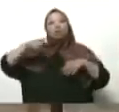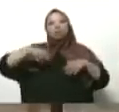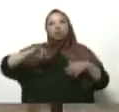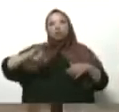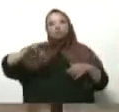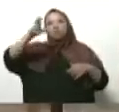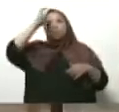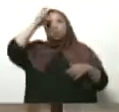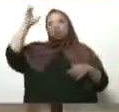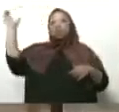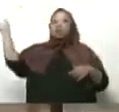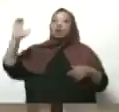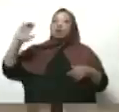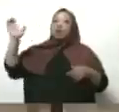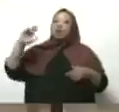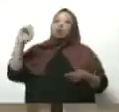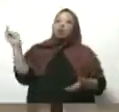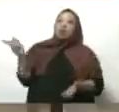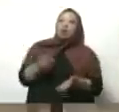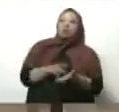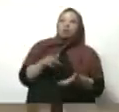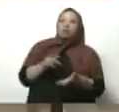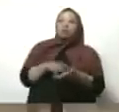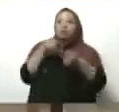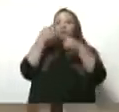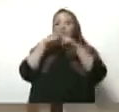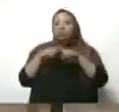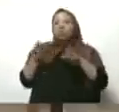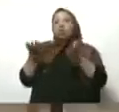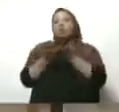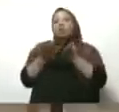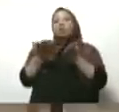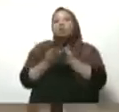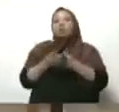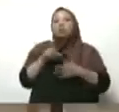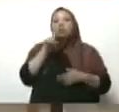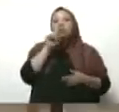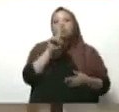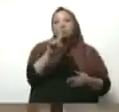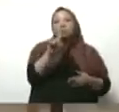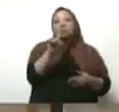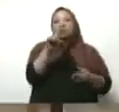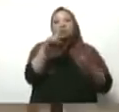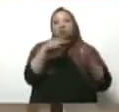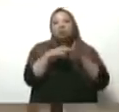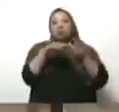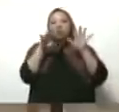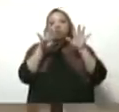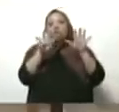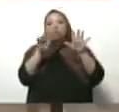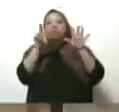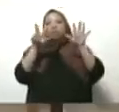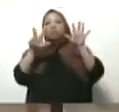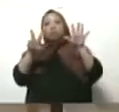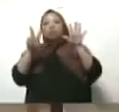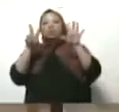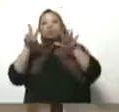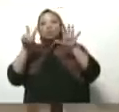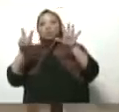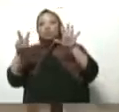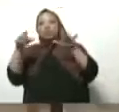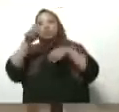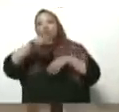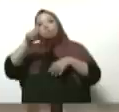vean ustedes a pesar de que todavía no han empezado las clases de 1987 personas que